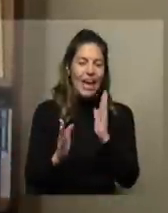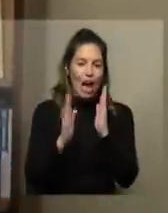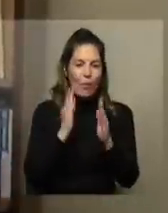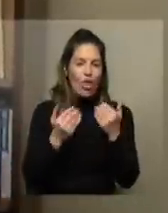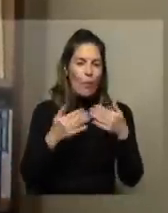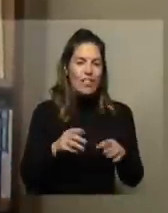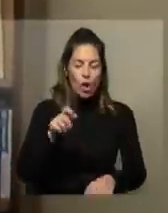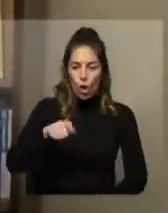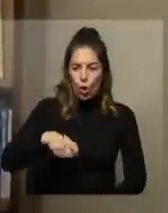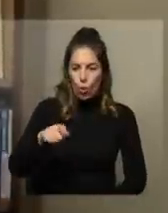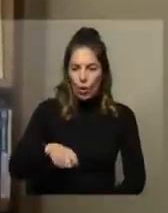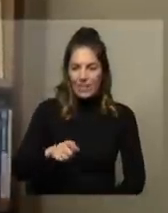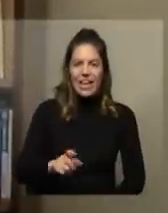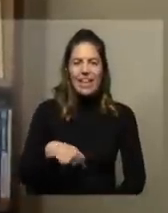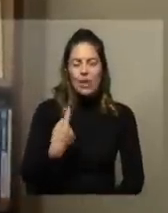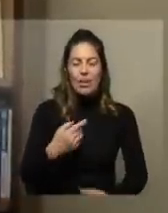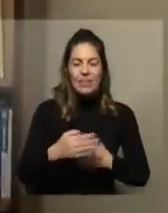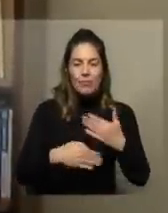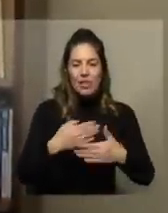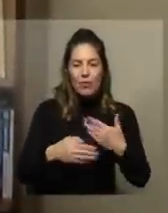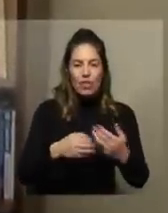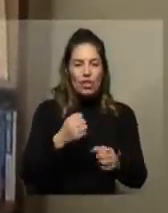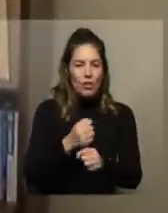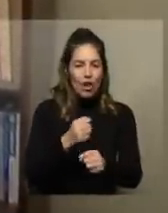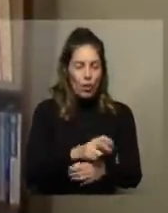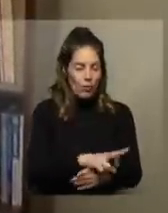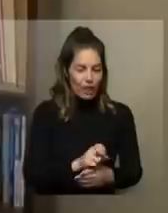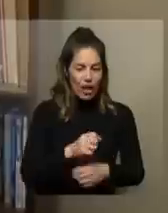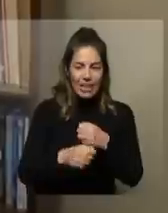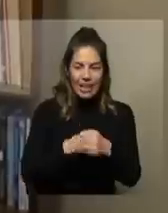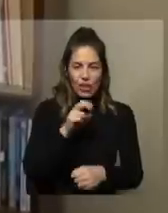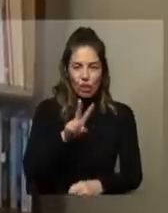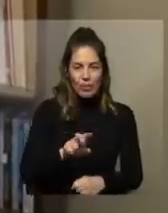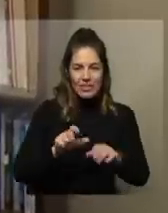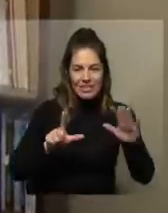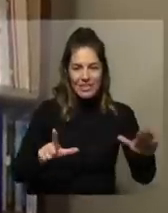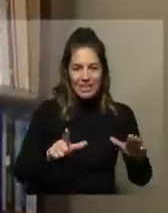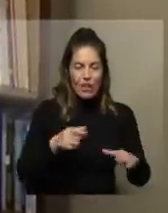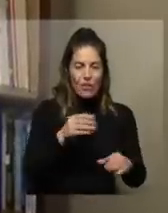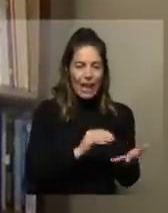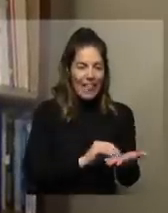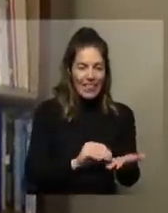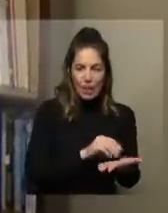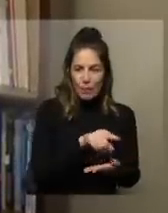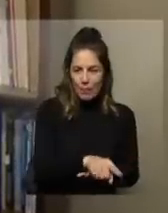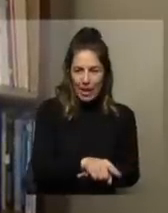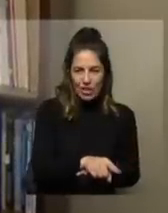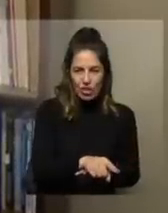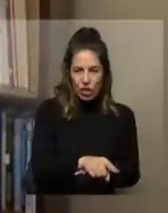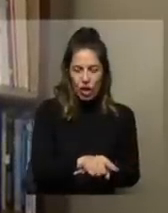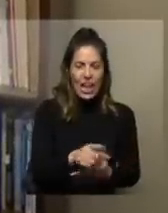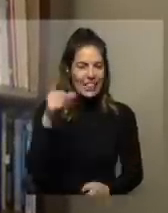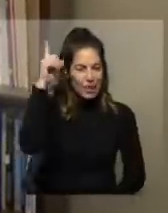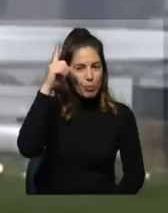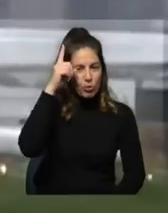su carrera como juez y posteriormente se desempeñó como fiscal hasta que en el año 2007 pasó en Comisión al despacho del entonces diputado nacionalista